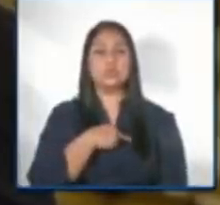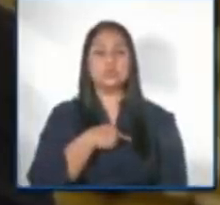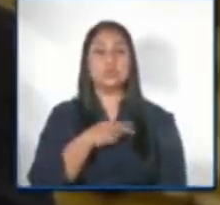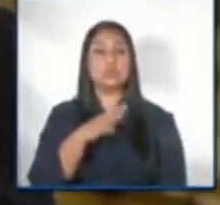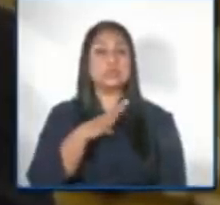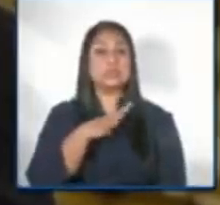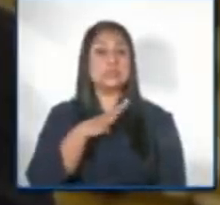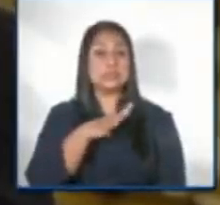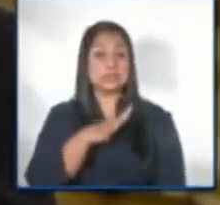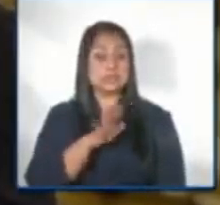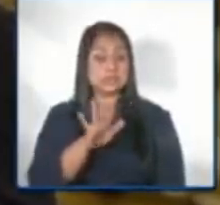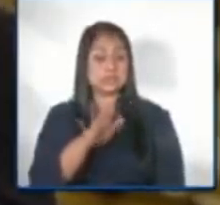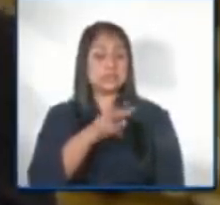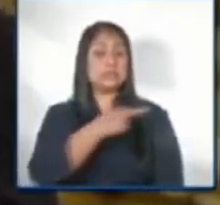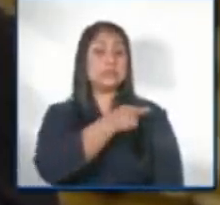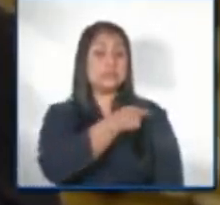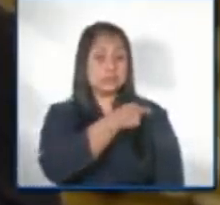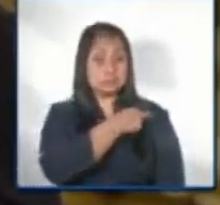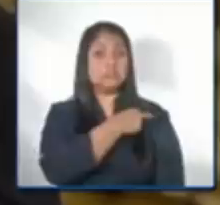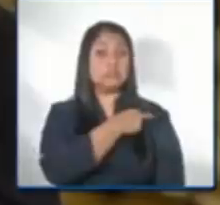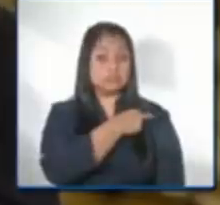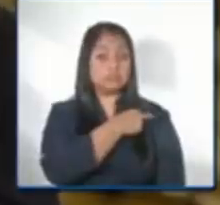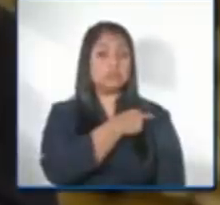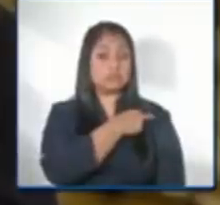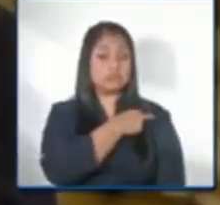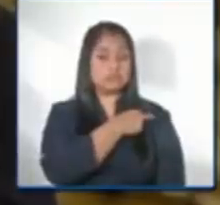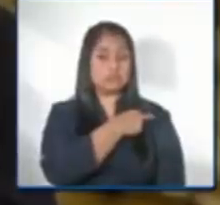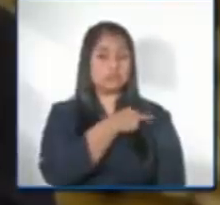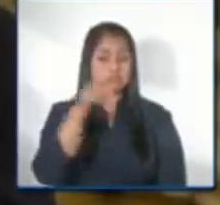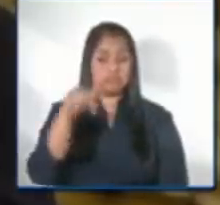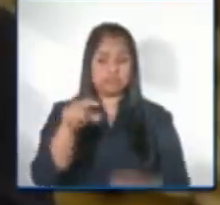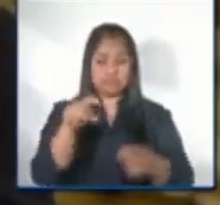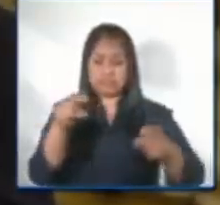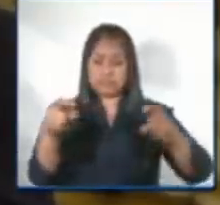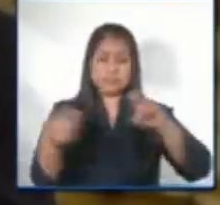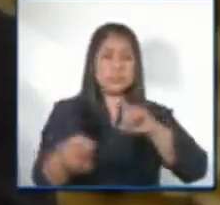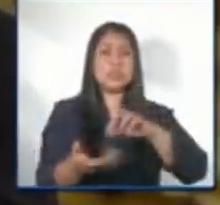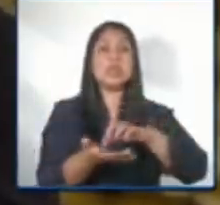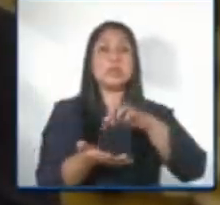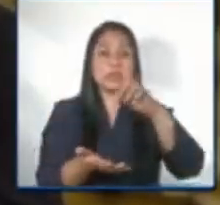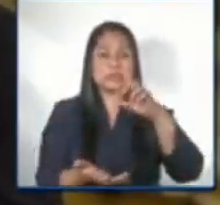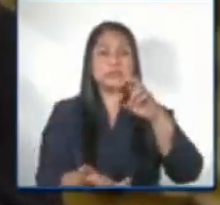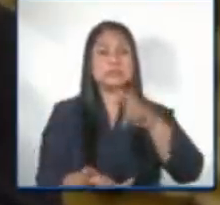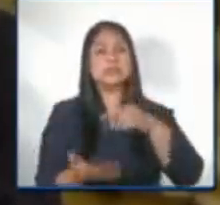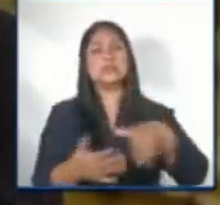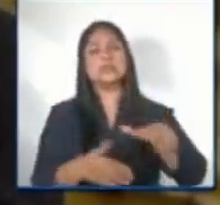tenemos esa responsabilidad de convertir este país que merecemos todos.